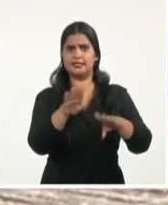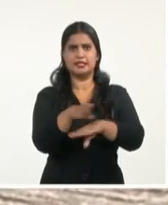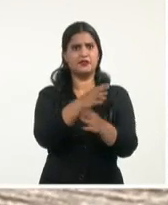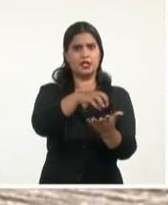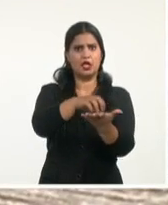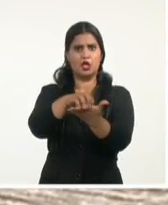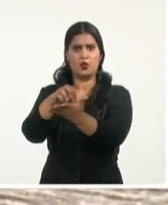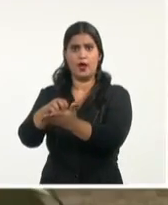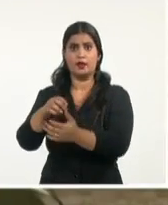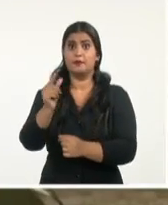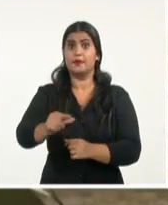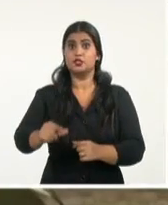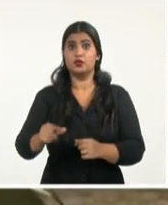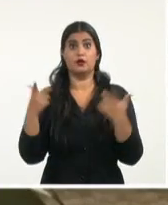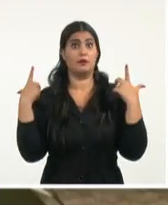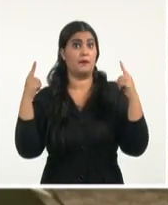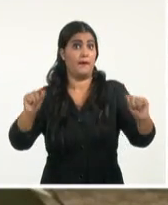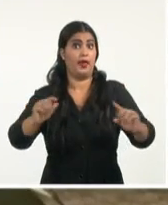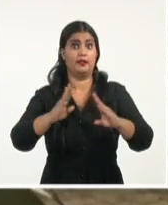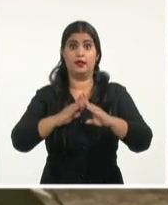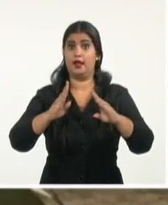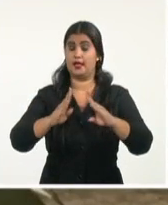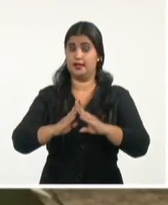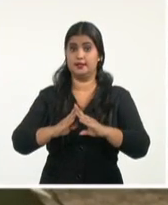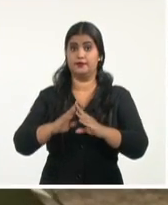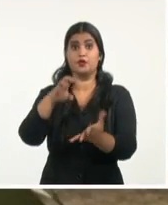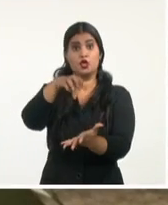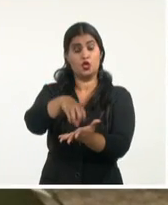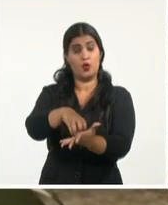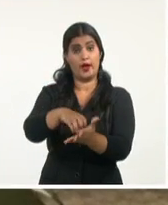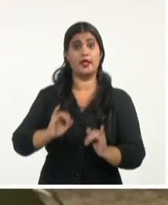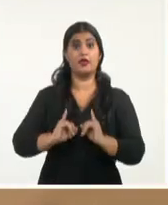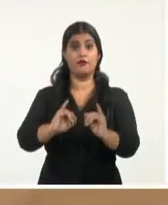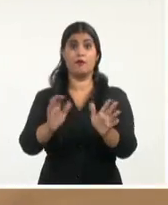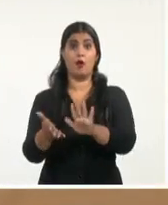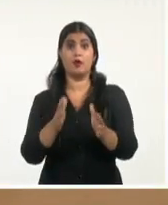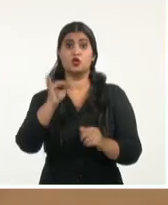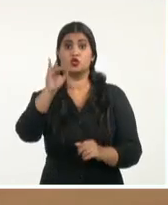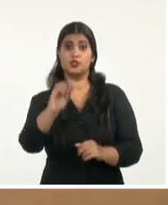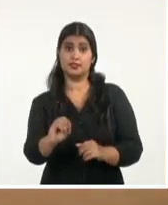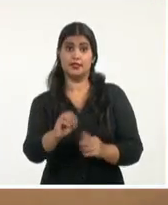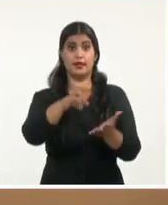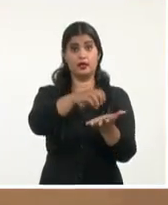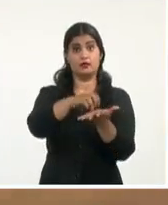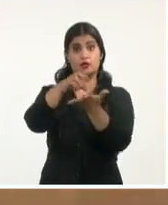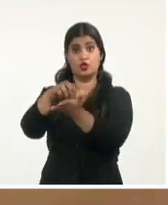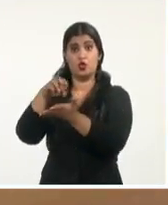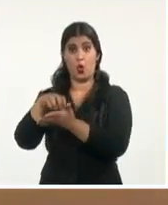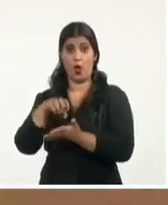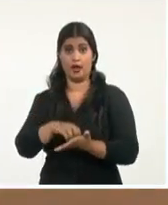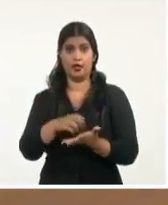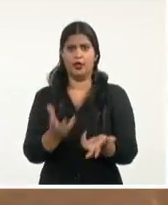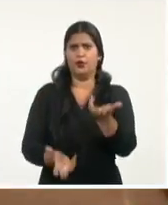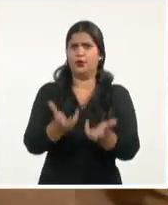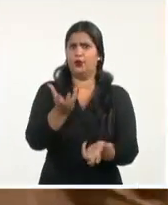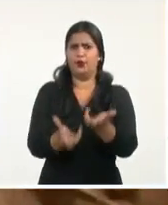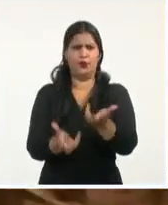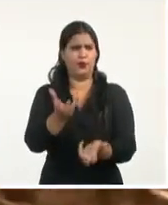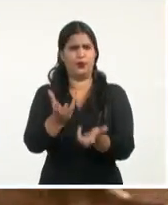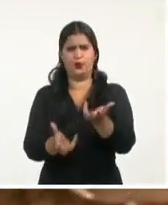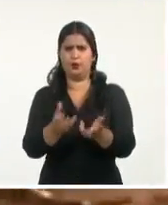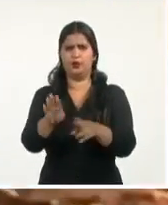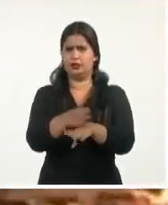Nacional Interagencias para Incendios de Estados Unidos informó que casi 60 siniestros arrasaron con zonas secas boscosas desde Alaska